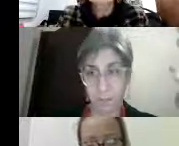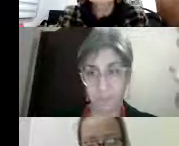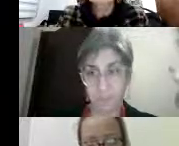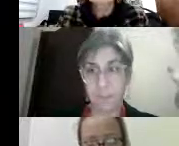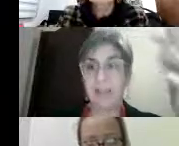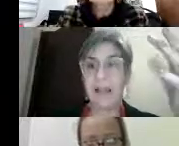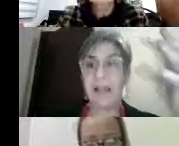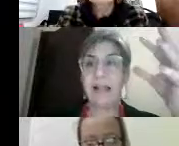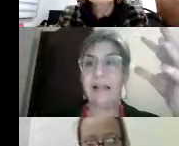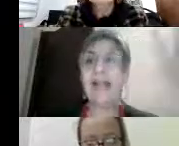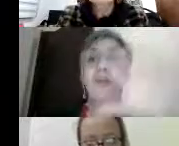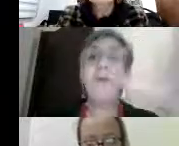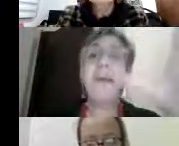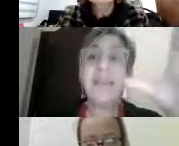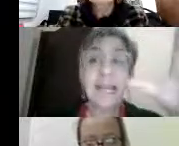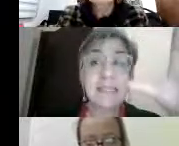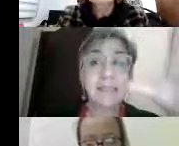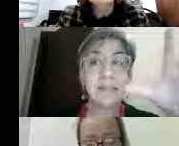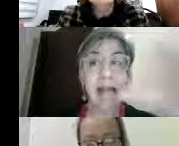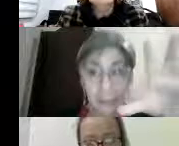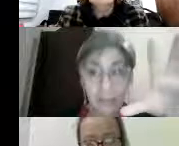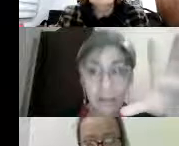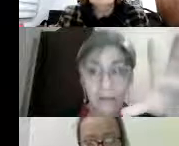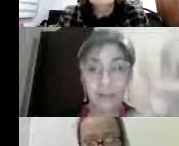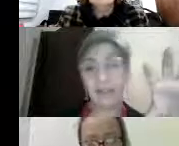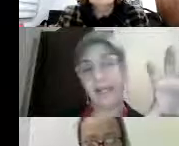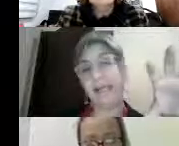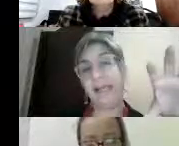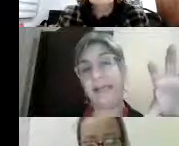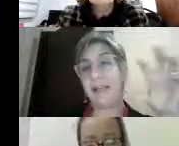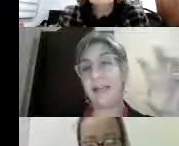después. De las dos maneras hay